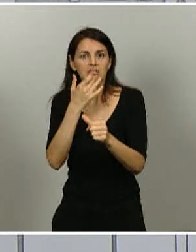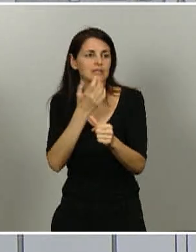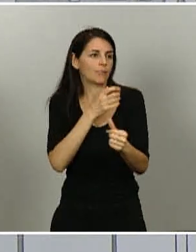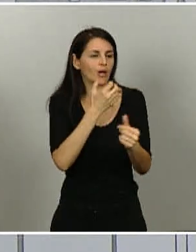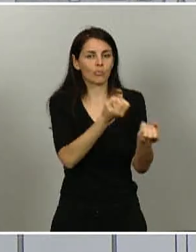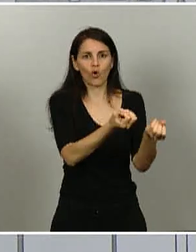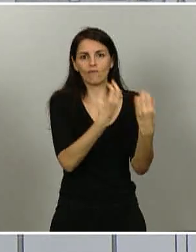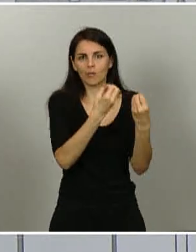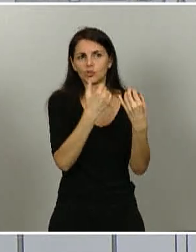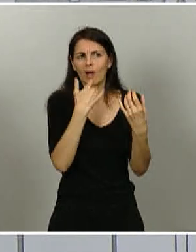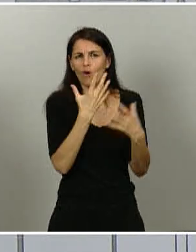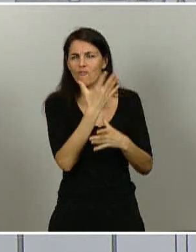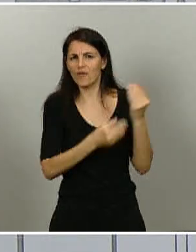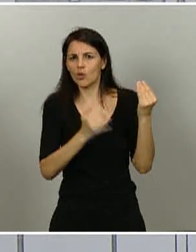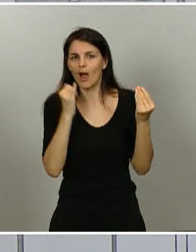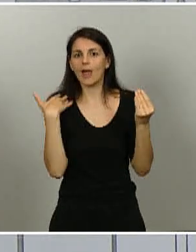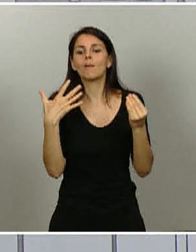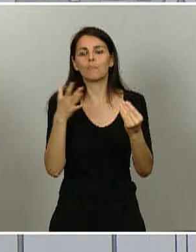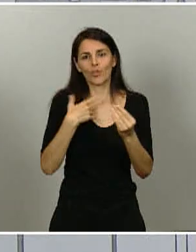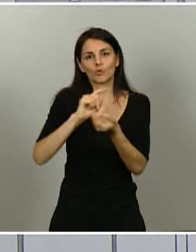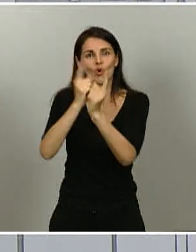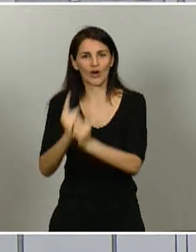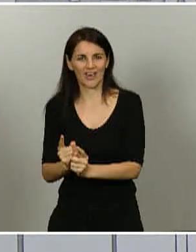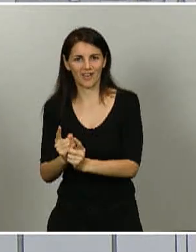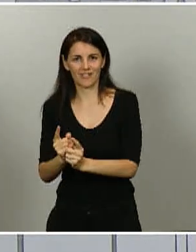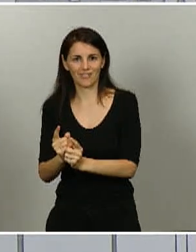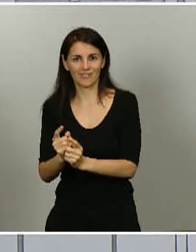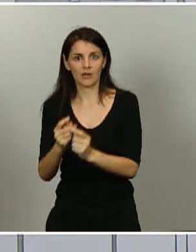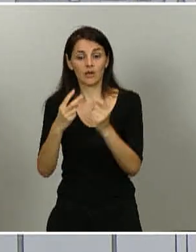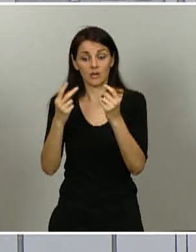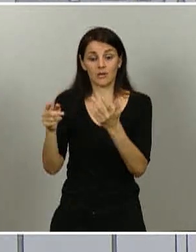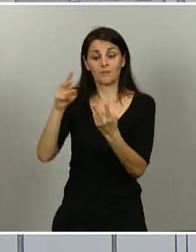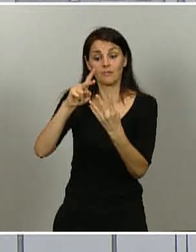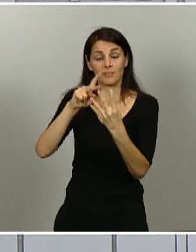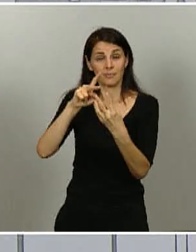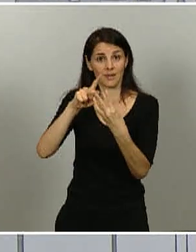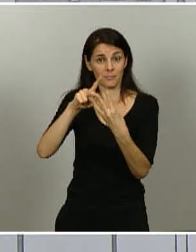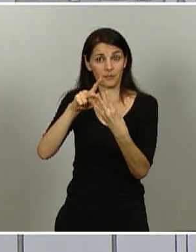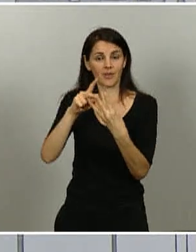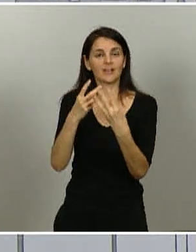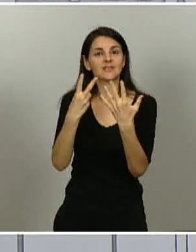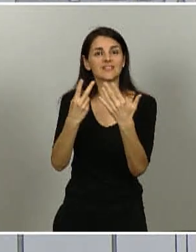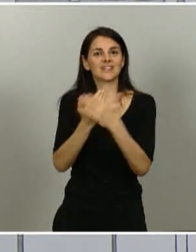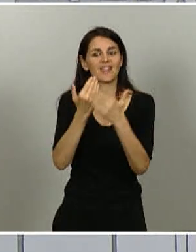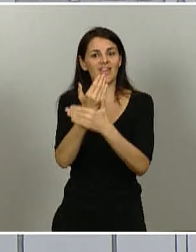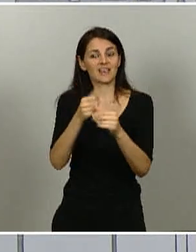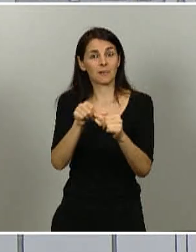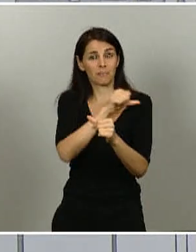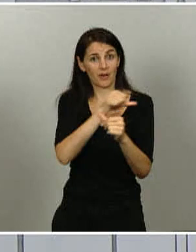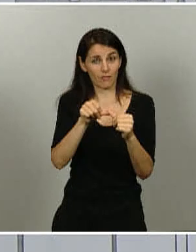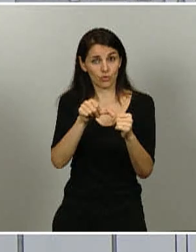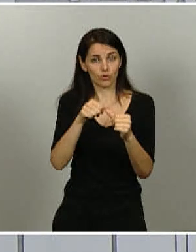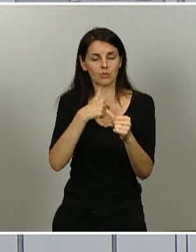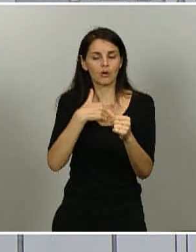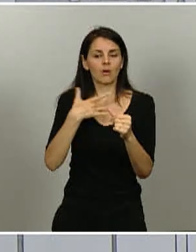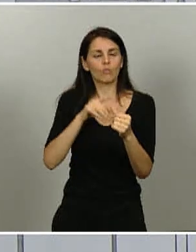se diluye en 14 días. En los 7 días previos ese error también se diluye, pero se puede diluir un poquito menos, y en el último día puede haber algún error mayor.